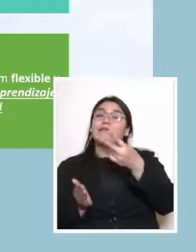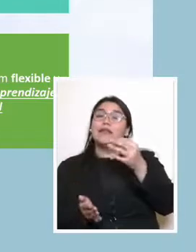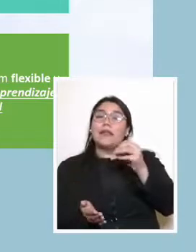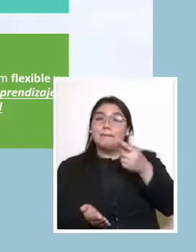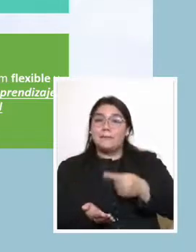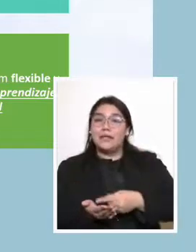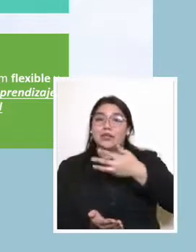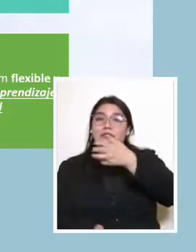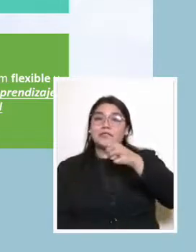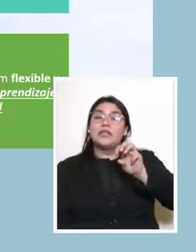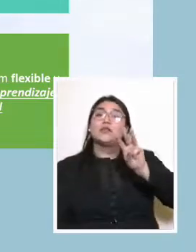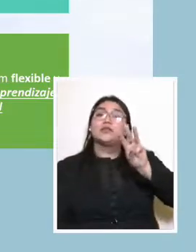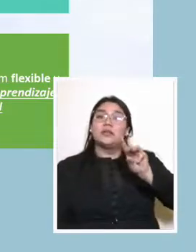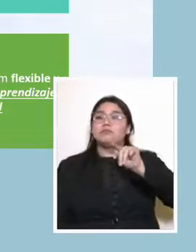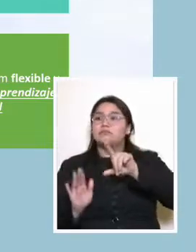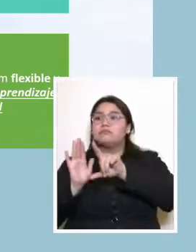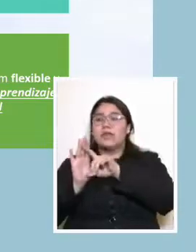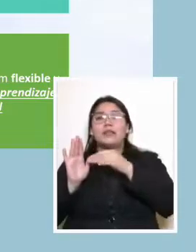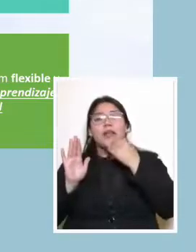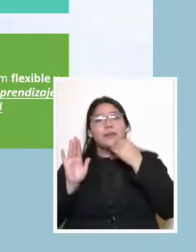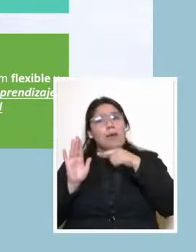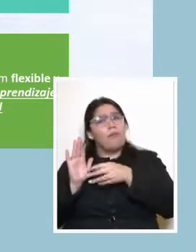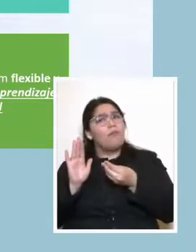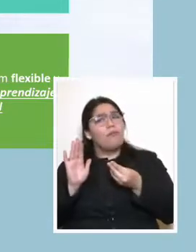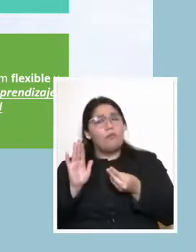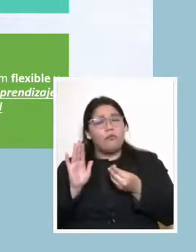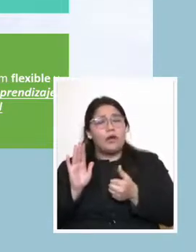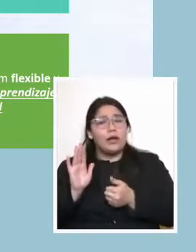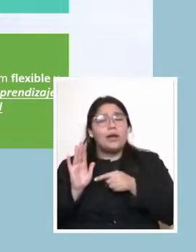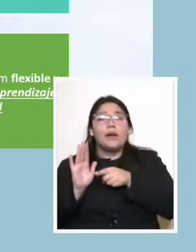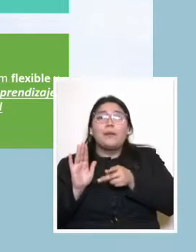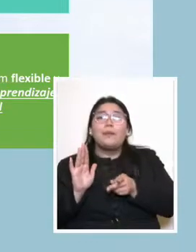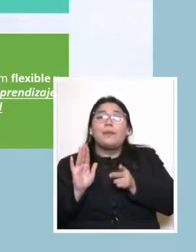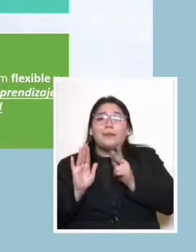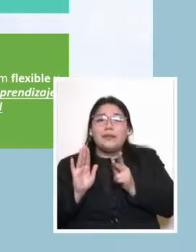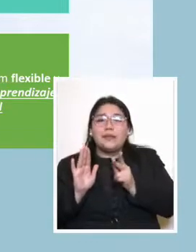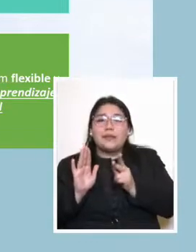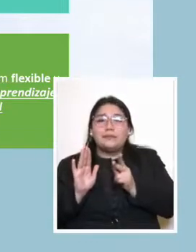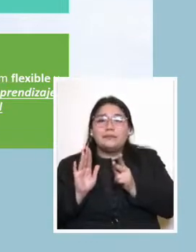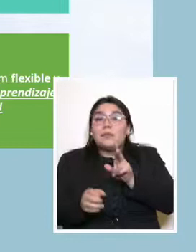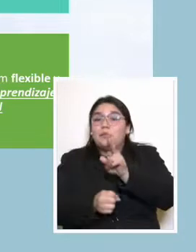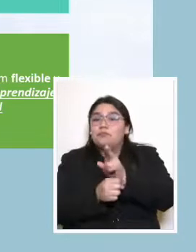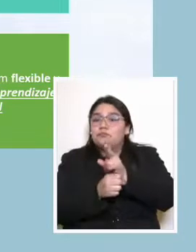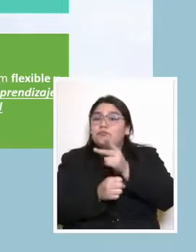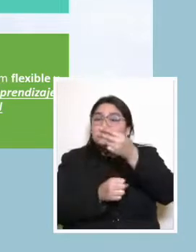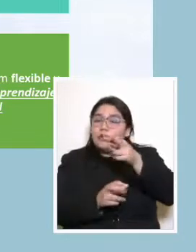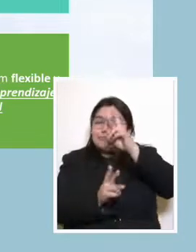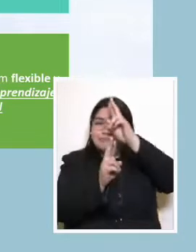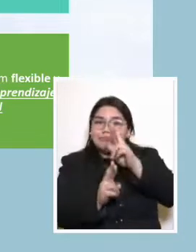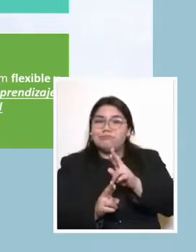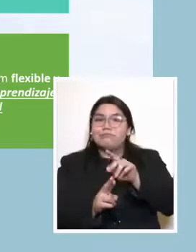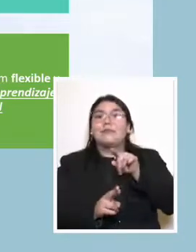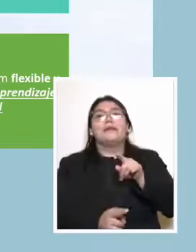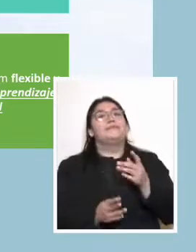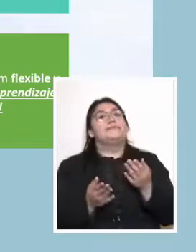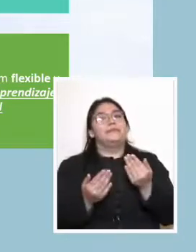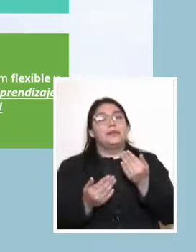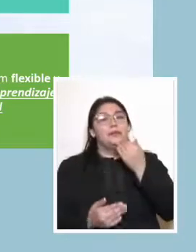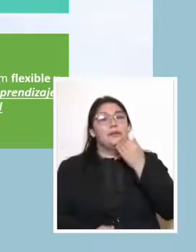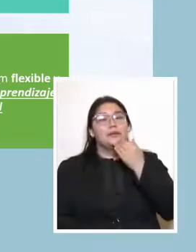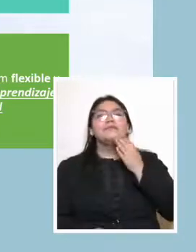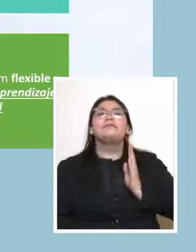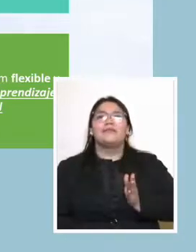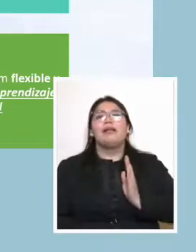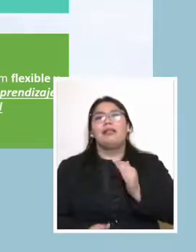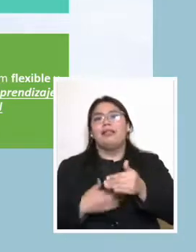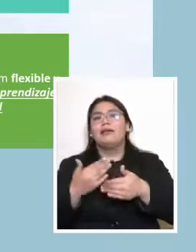fue también una muy buena ley y que ha permitido valorar, ¿no es cierto?, esta profesionalidad. Tenemos que seguir avanzando en esa línea,